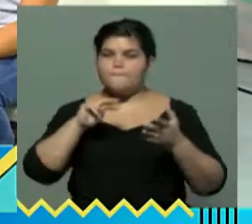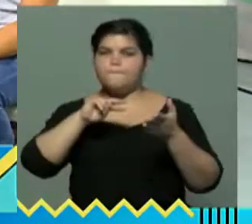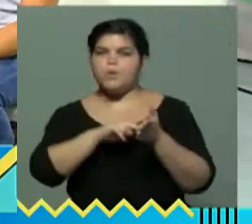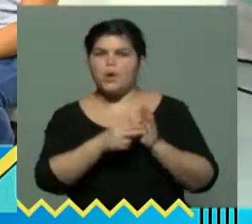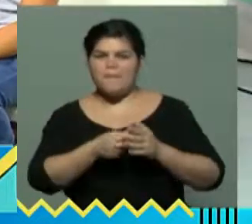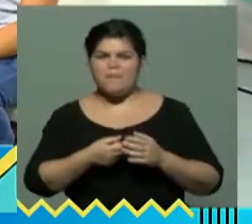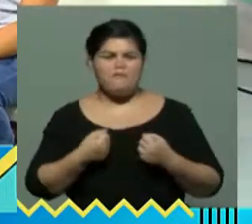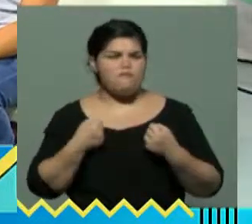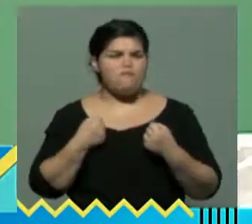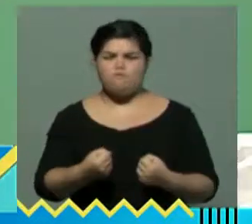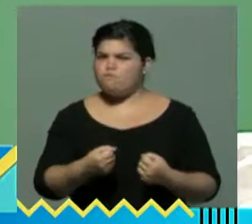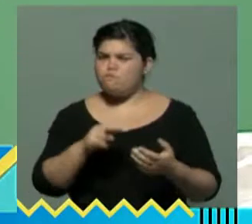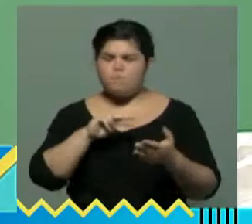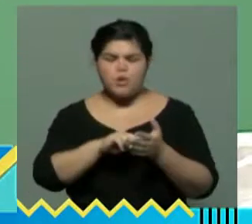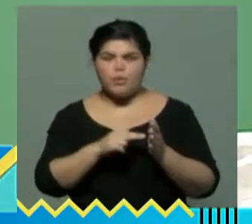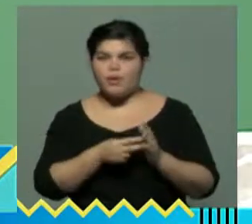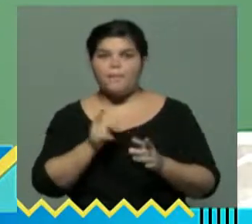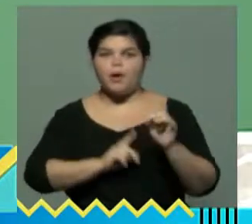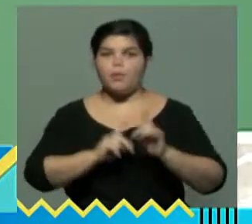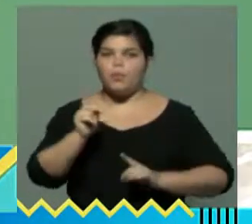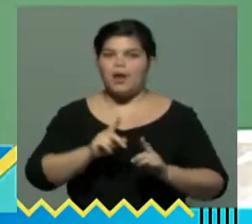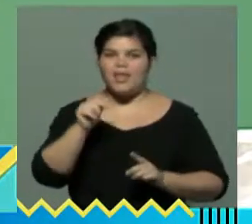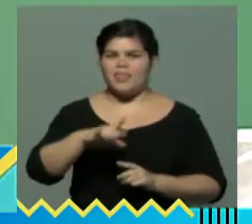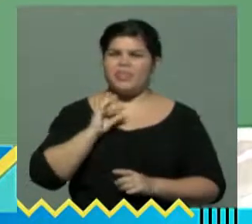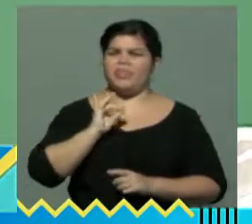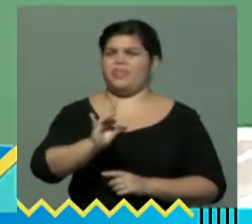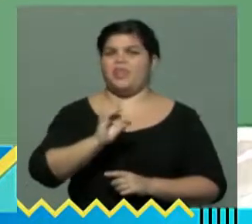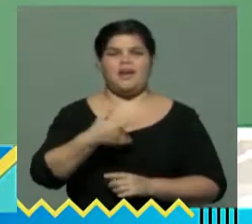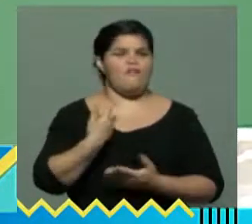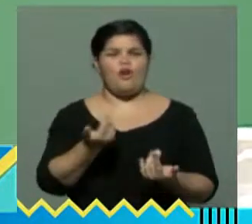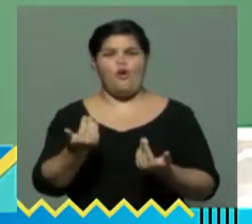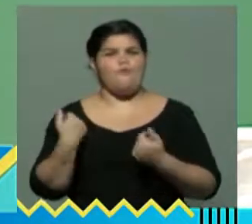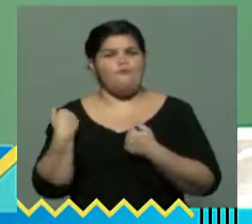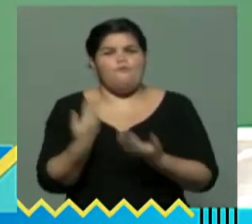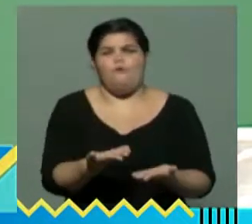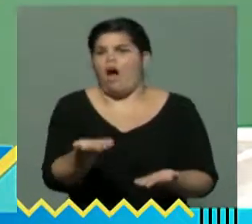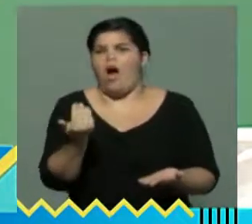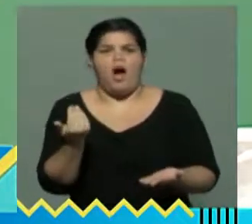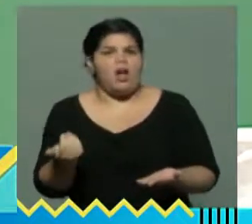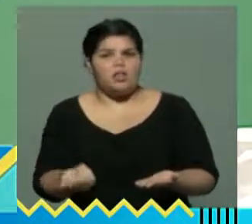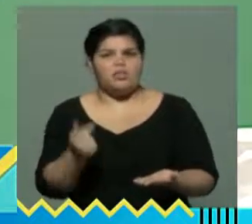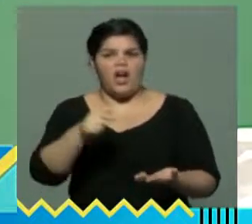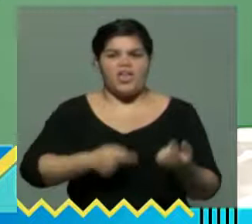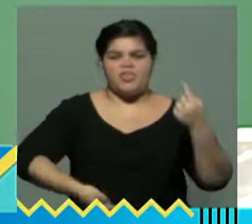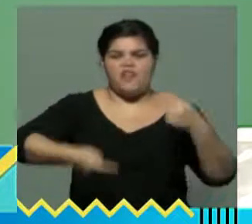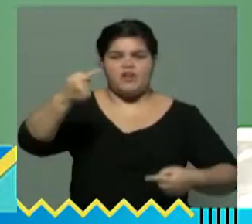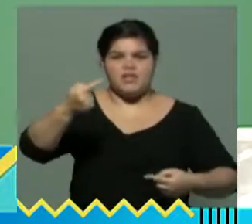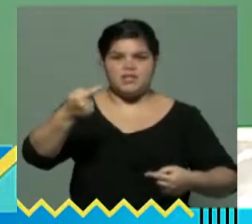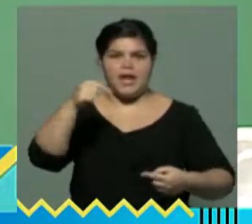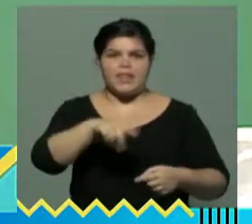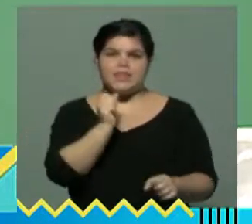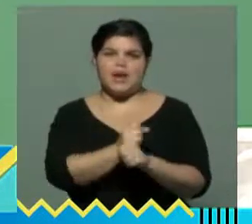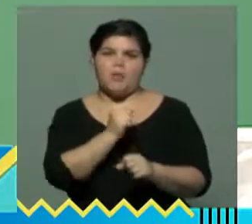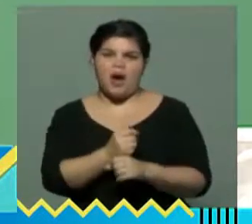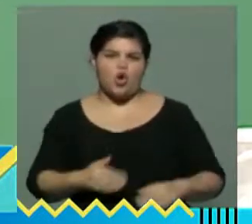que esta situación de desigualdad y esta deuda que es histórica verdaderamente en el tema de la diferencia del acceso al trabajo